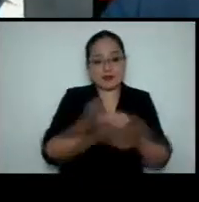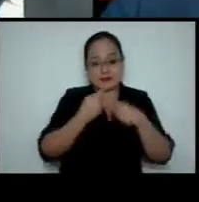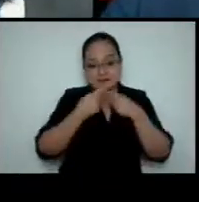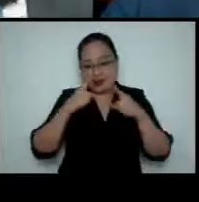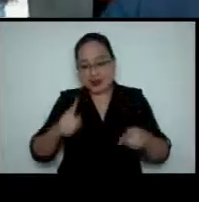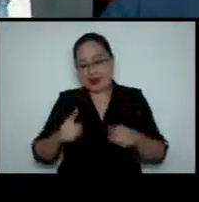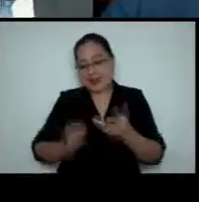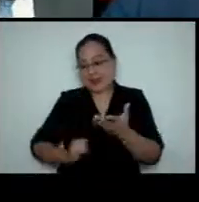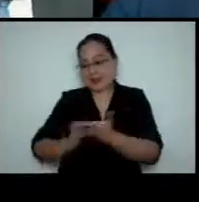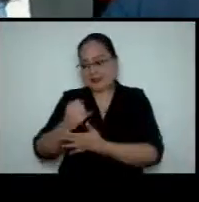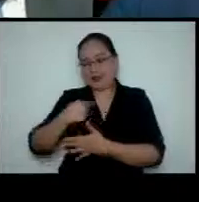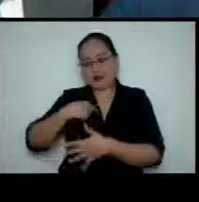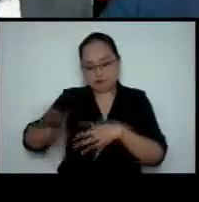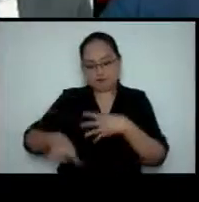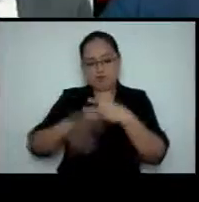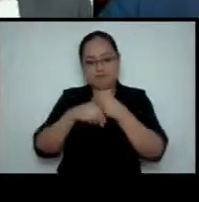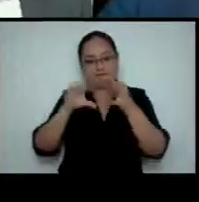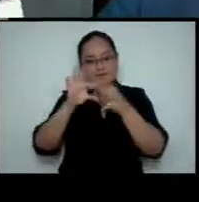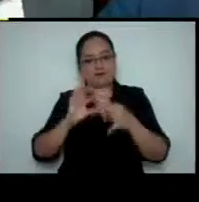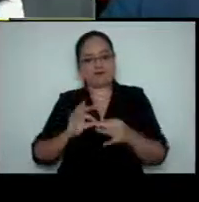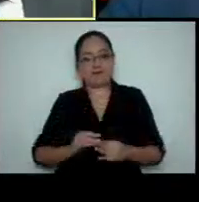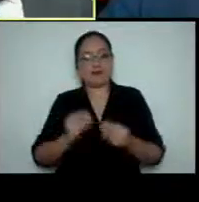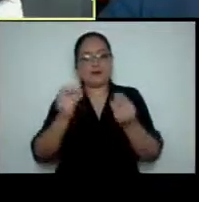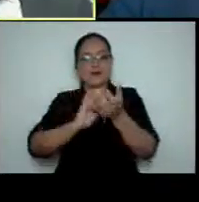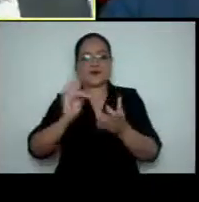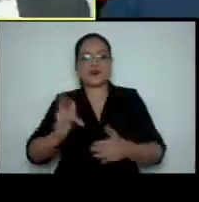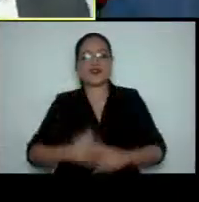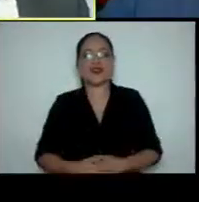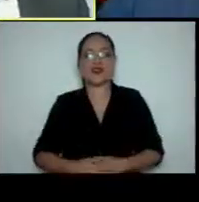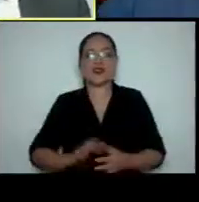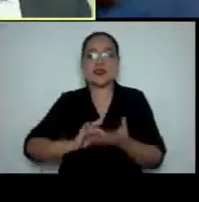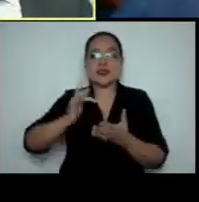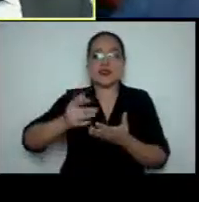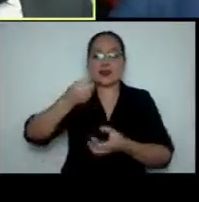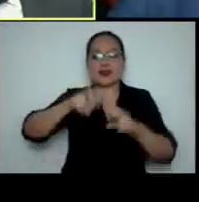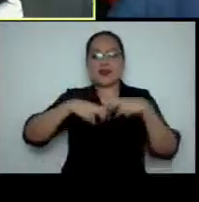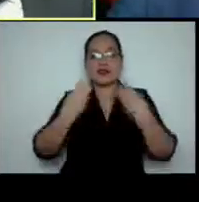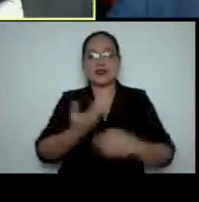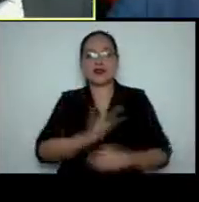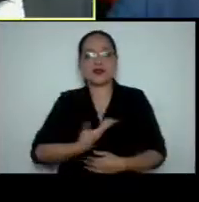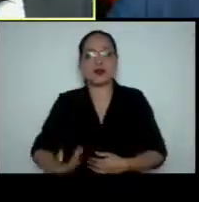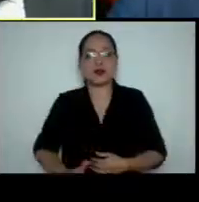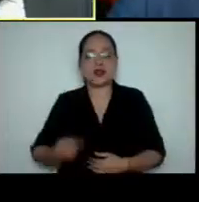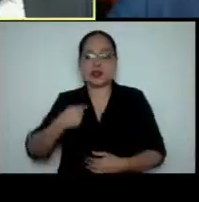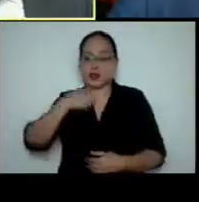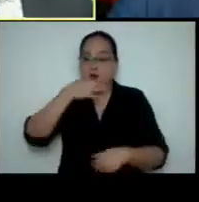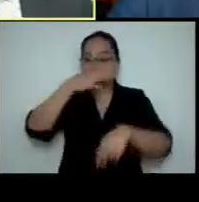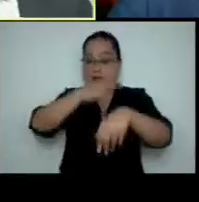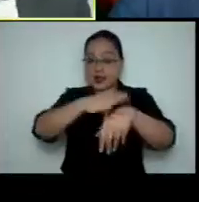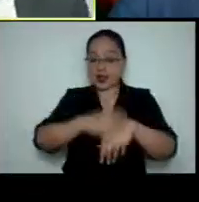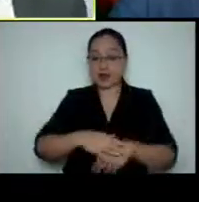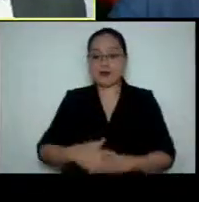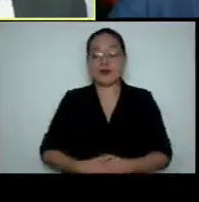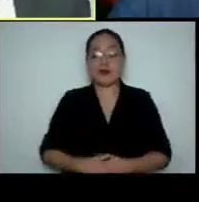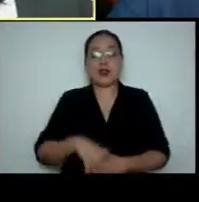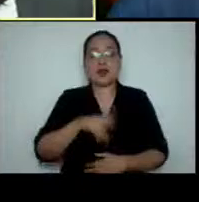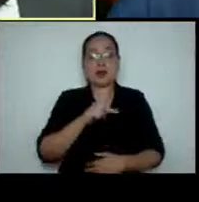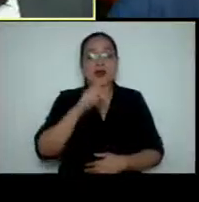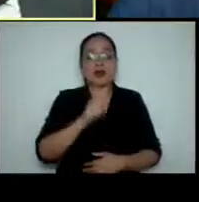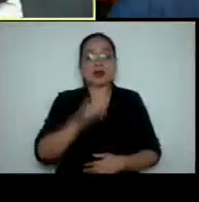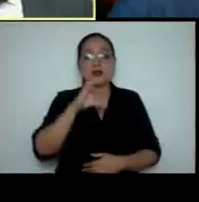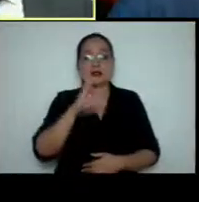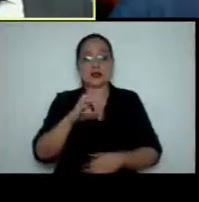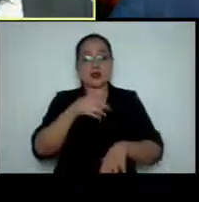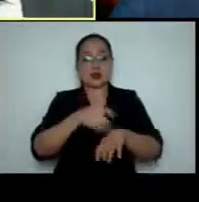muchísimas gracias. Gracias, magistrado presidente. Informo. el procedimiento especial sancionador de órgano